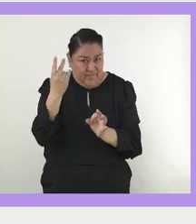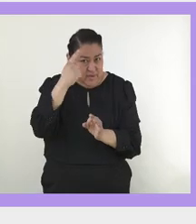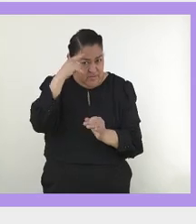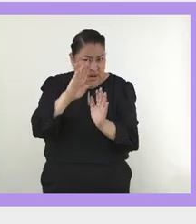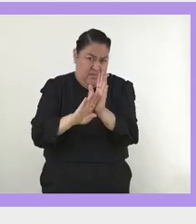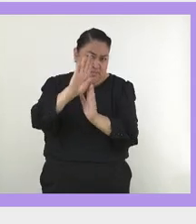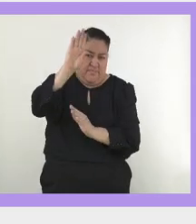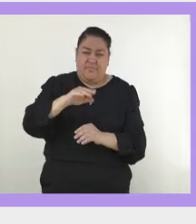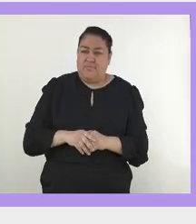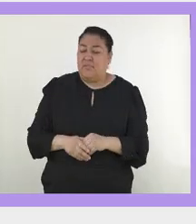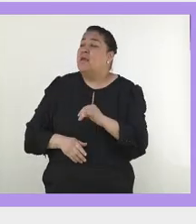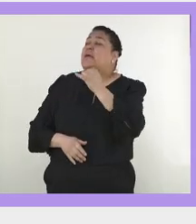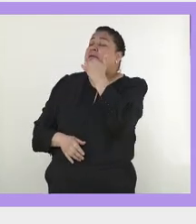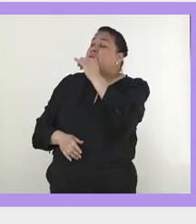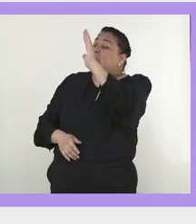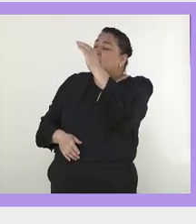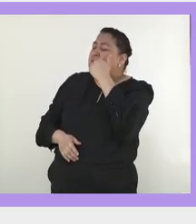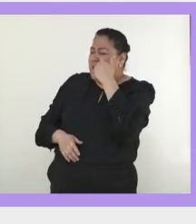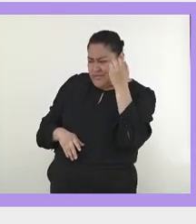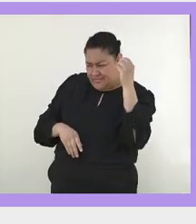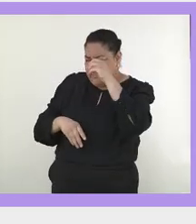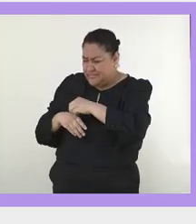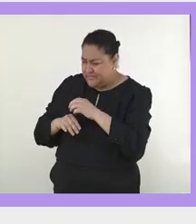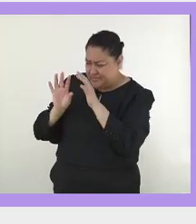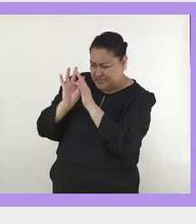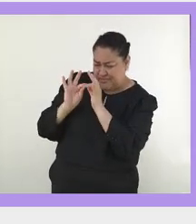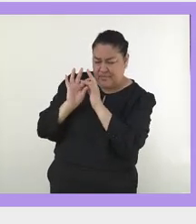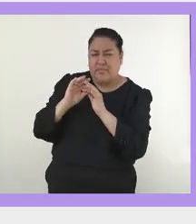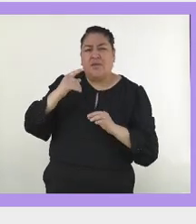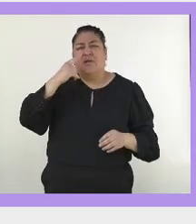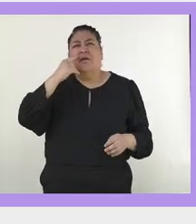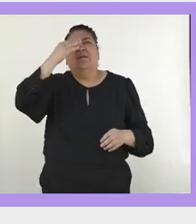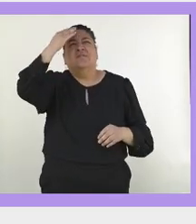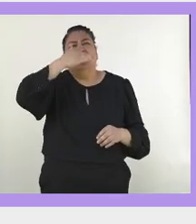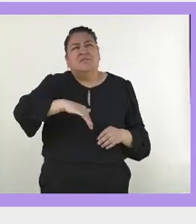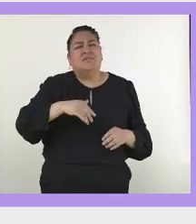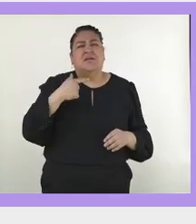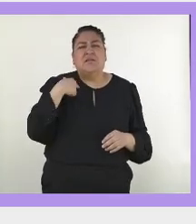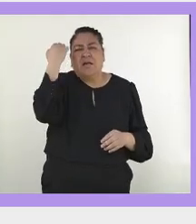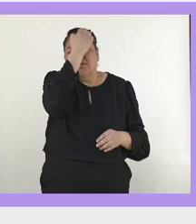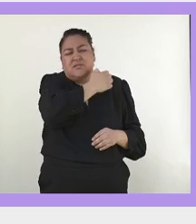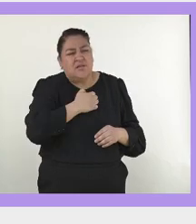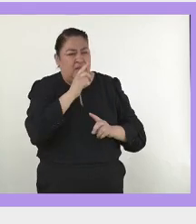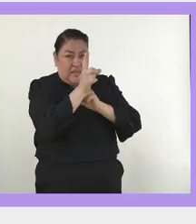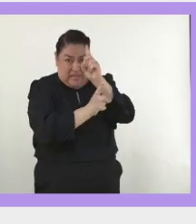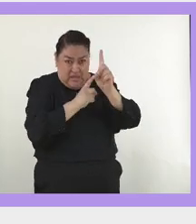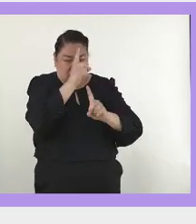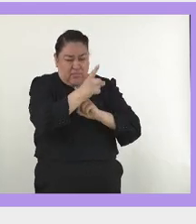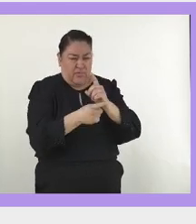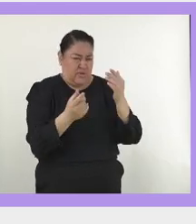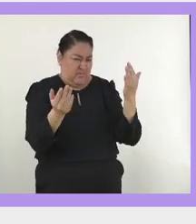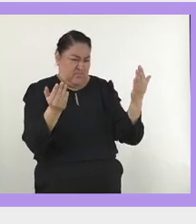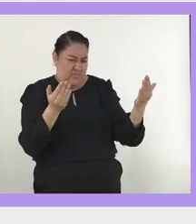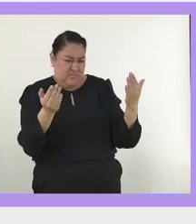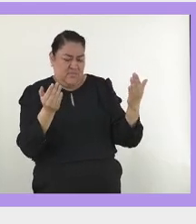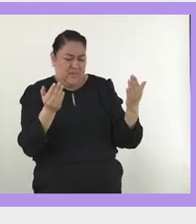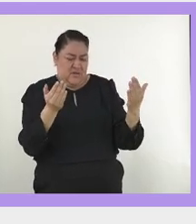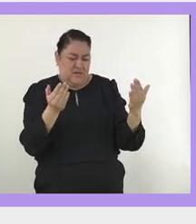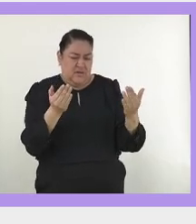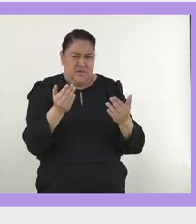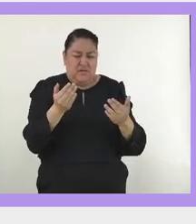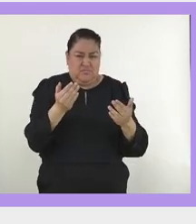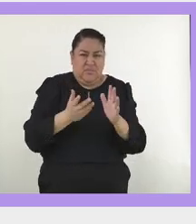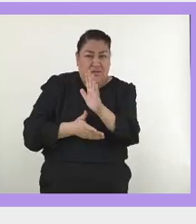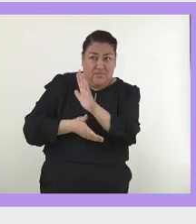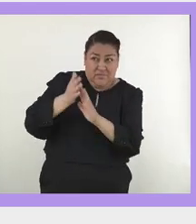que pasó dentro de esta historia que mencionas en el balance deportivo claro no fuimos a un mundial